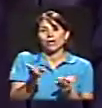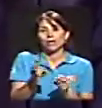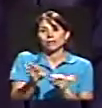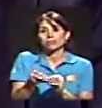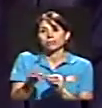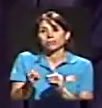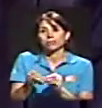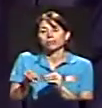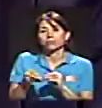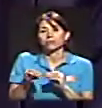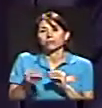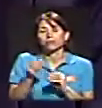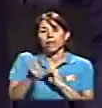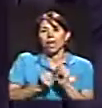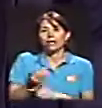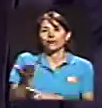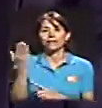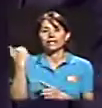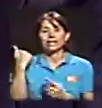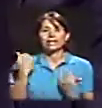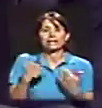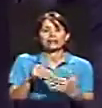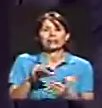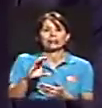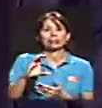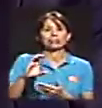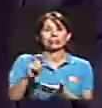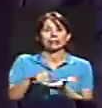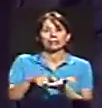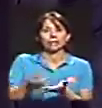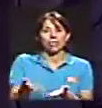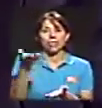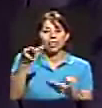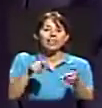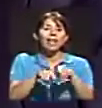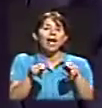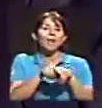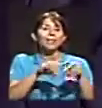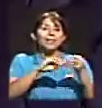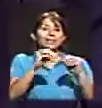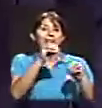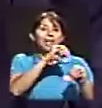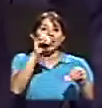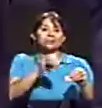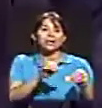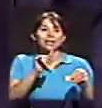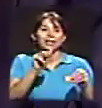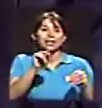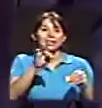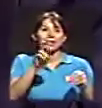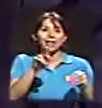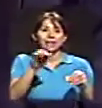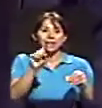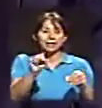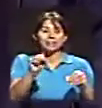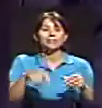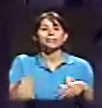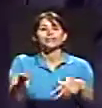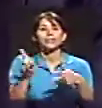es la tasa de interés, y eso podríamos hablar también. Y el tercer elemento es